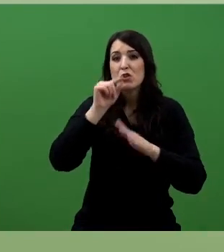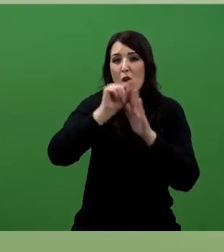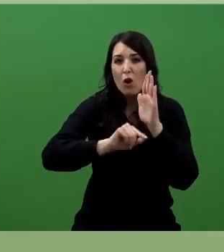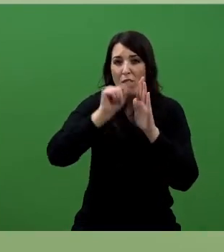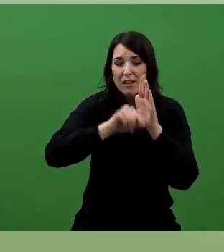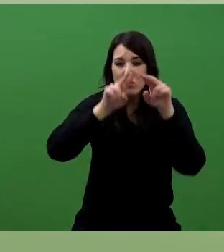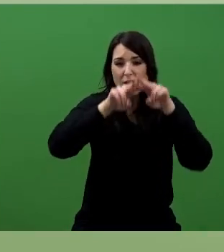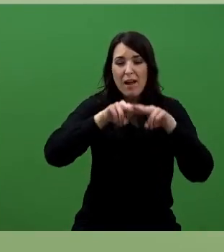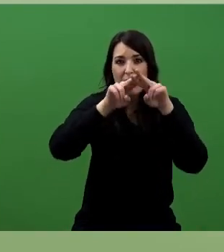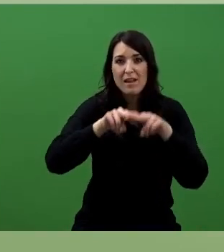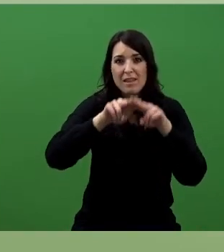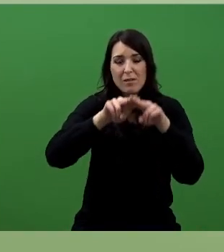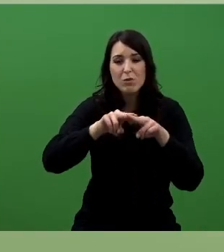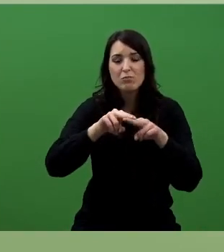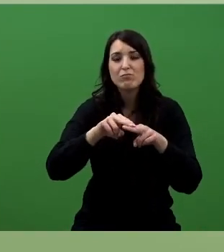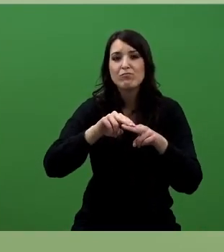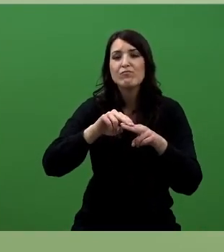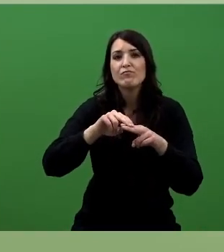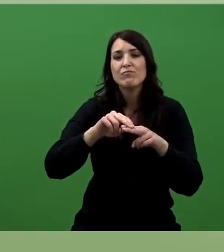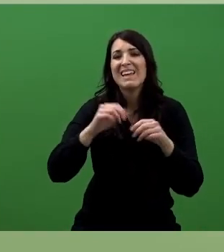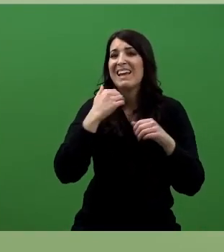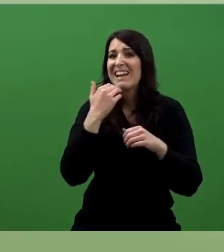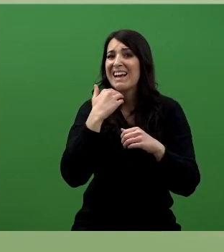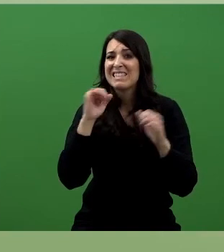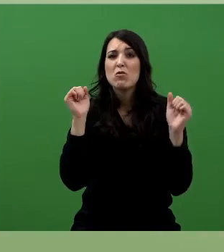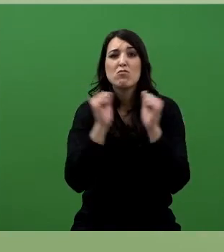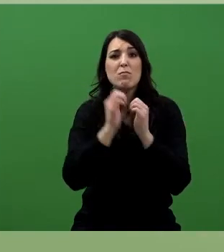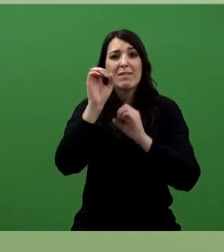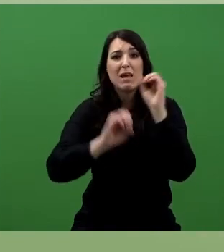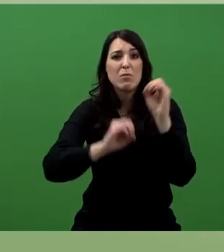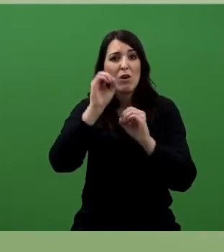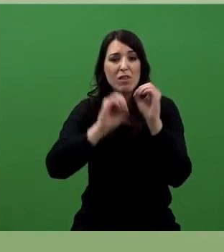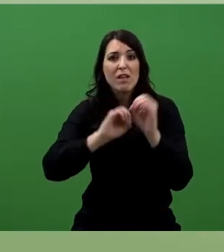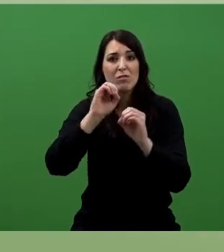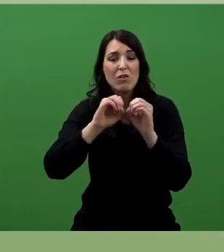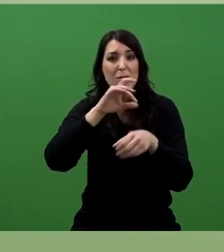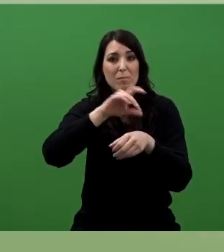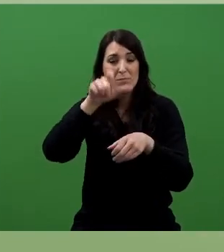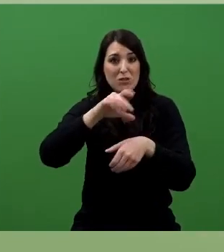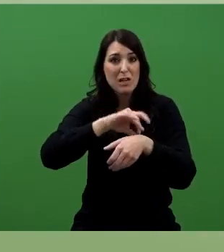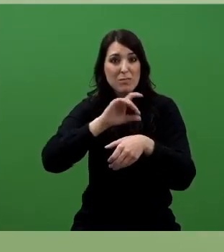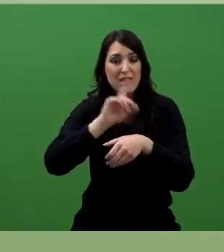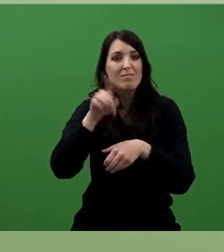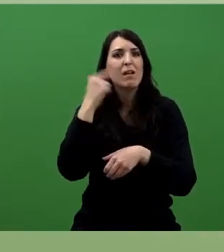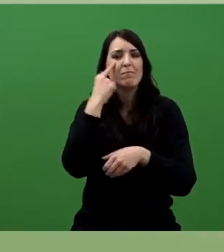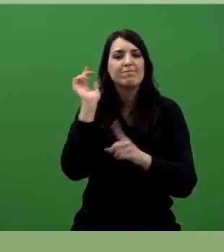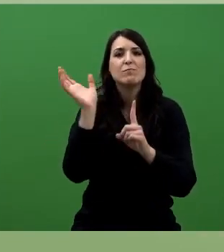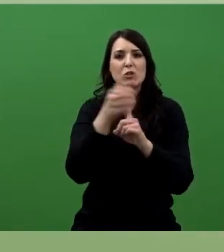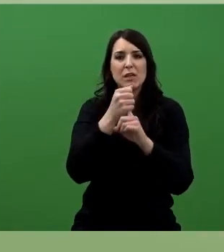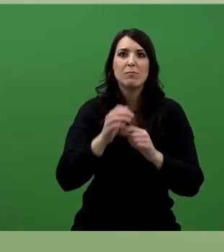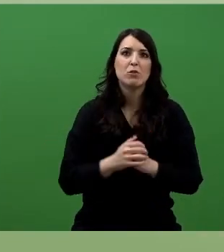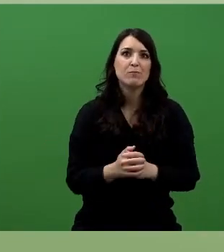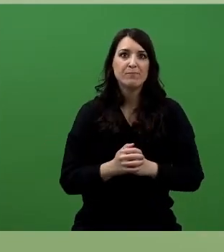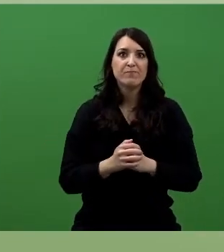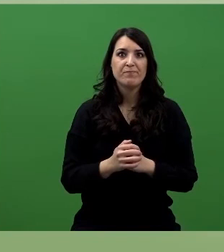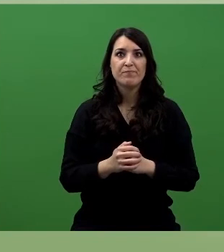existían, llegamos a diagnosticar más de un 20%, casi un 20% de estos pacientes. Razones